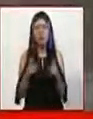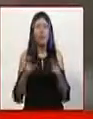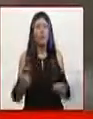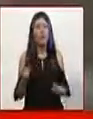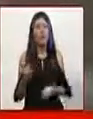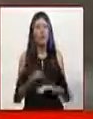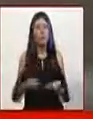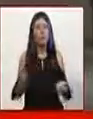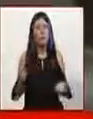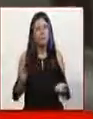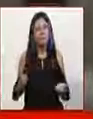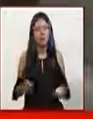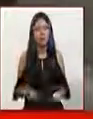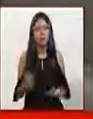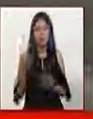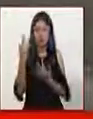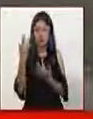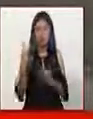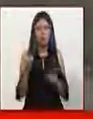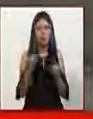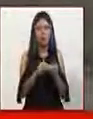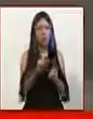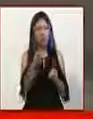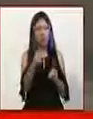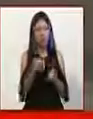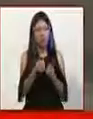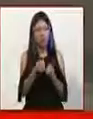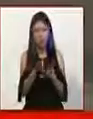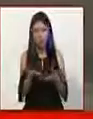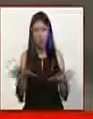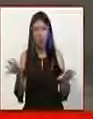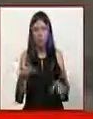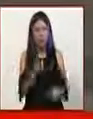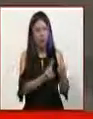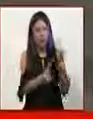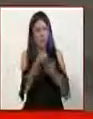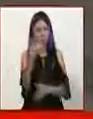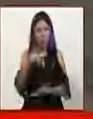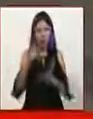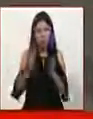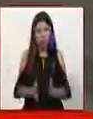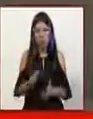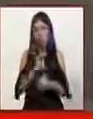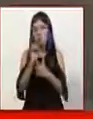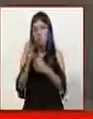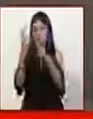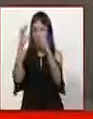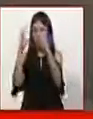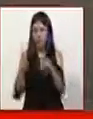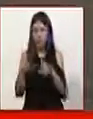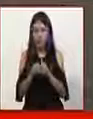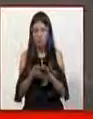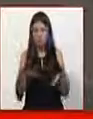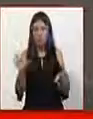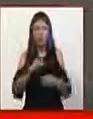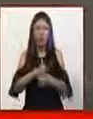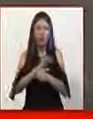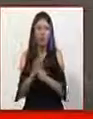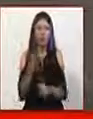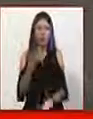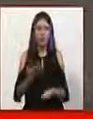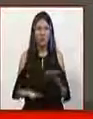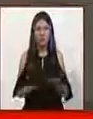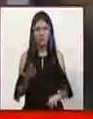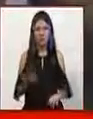ahora es establecer si existen otras familias y otros estudiantes y profesores que han sido contagiados también por el